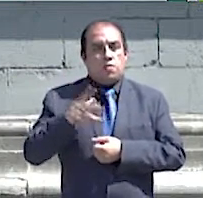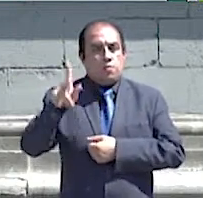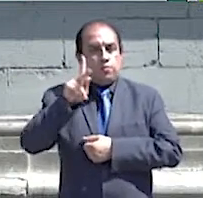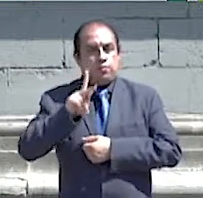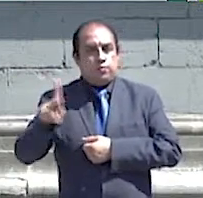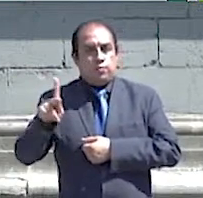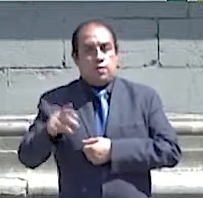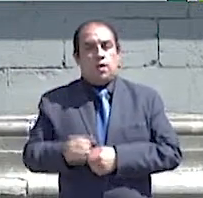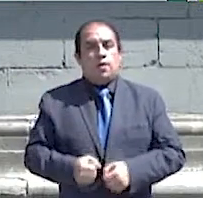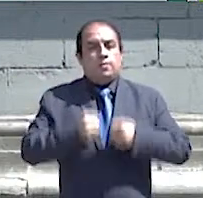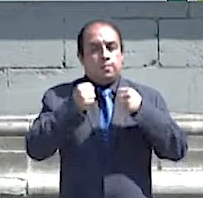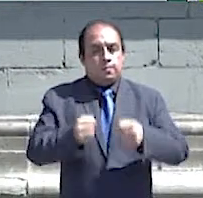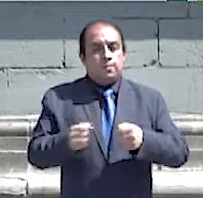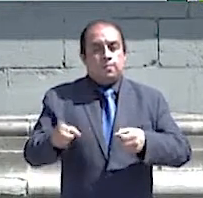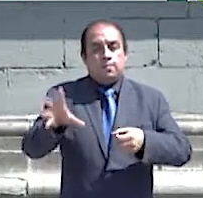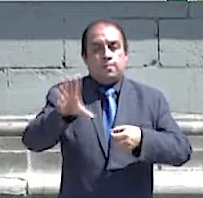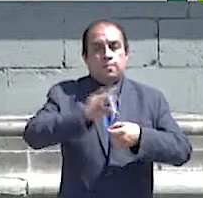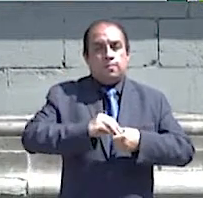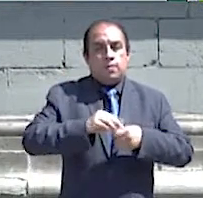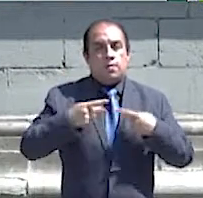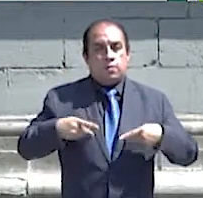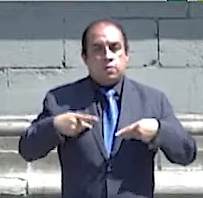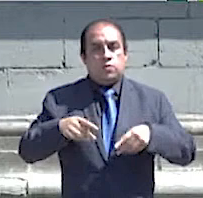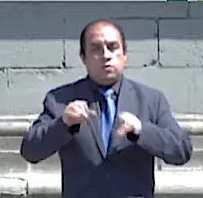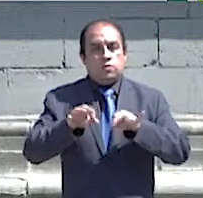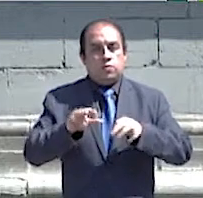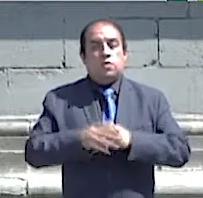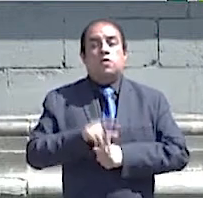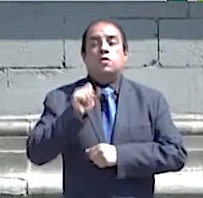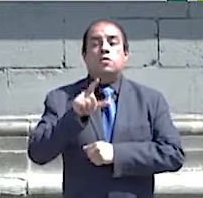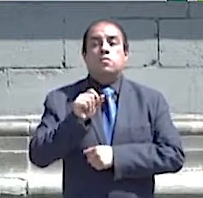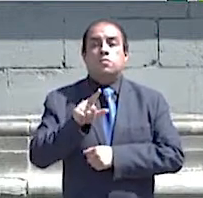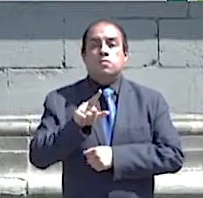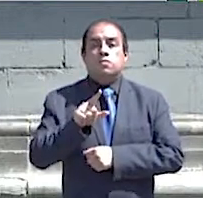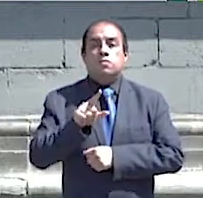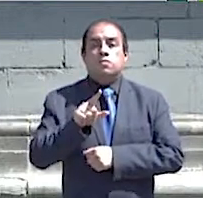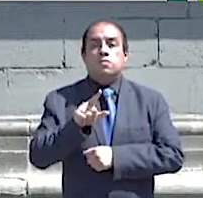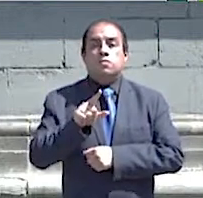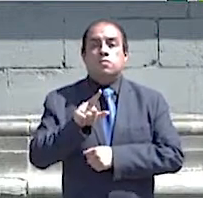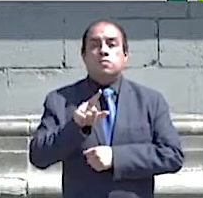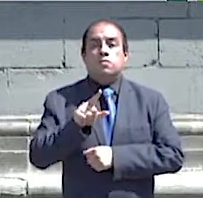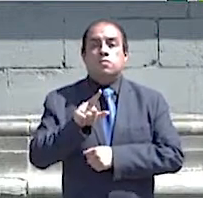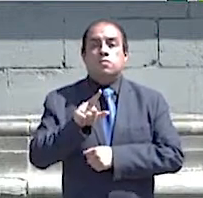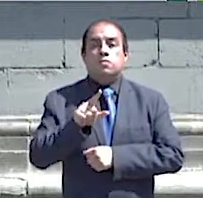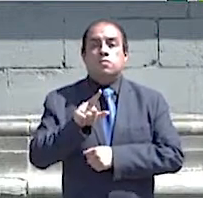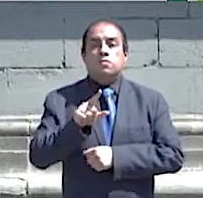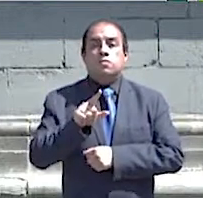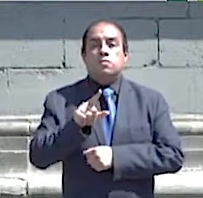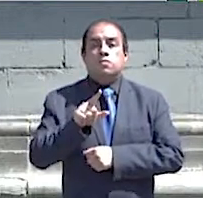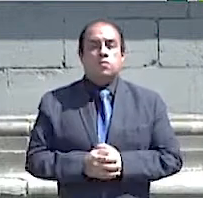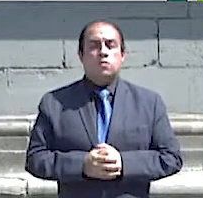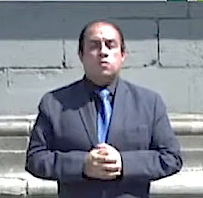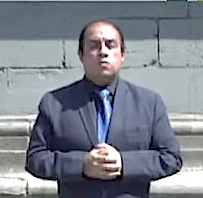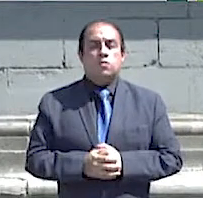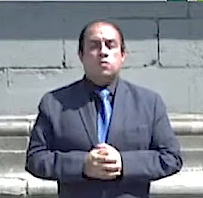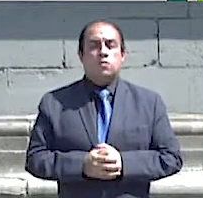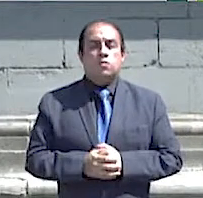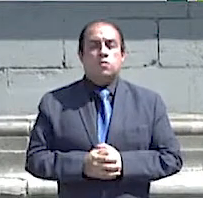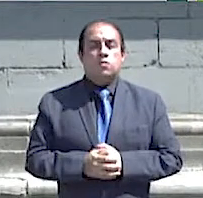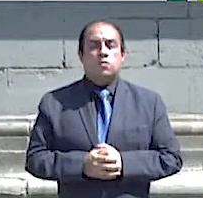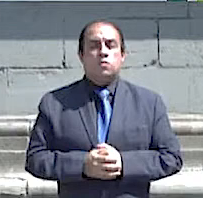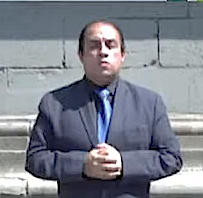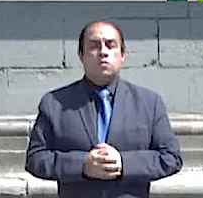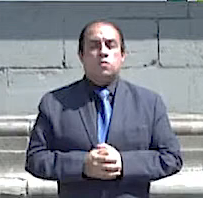garantizando la inclusión de sus habitantes originales y, por supuesto, de su preservación. En coordinación con las